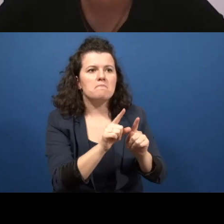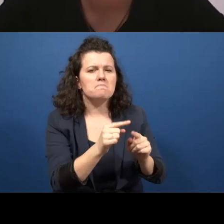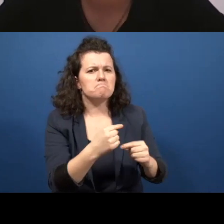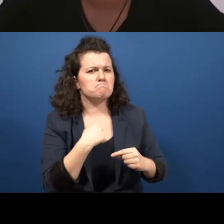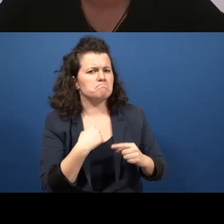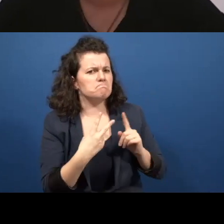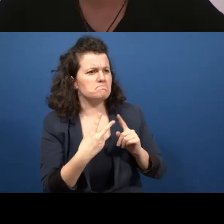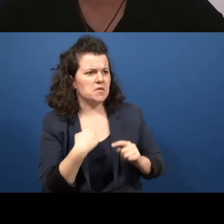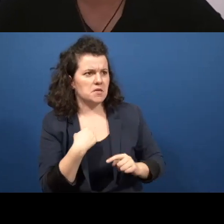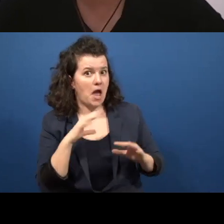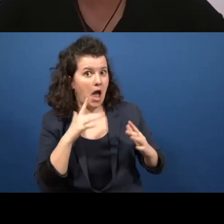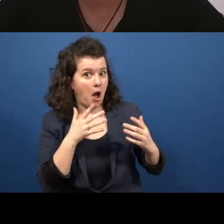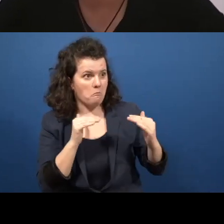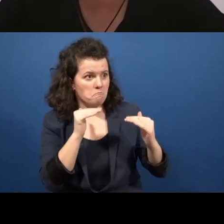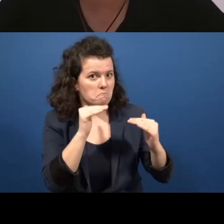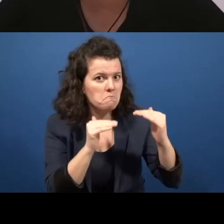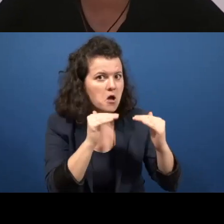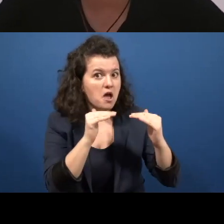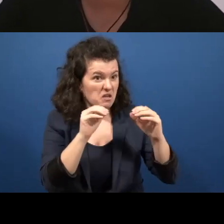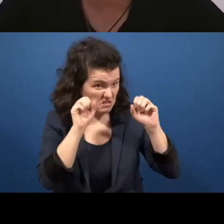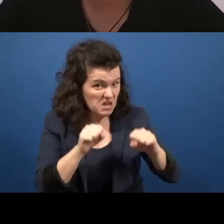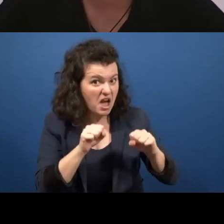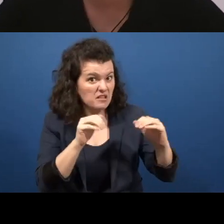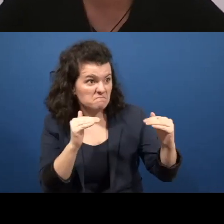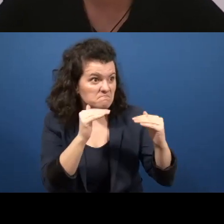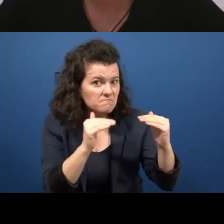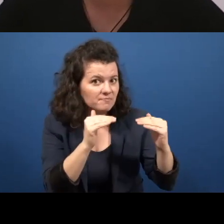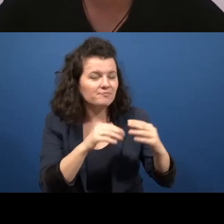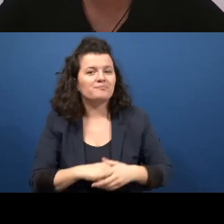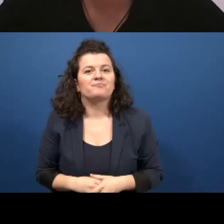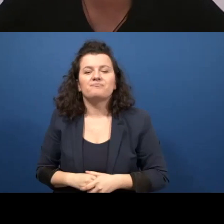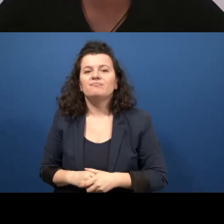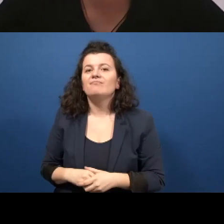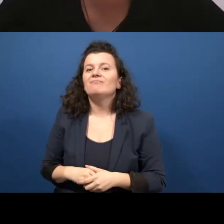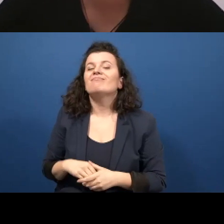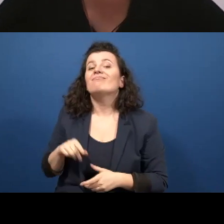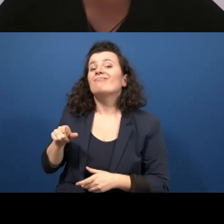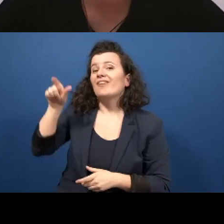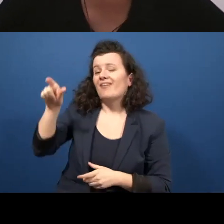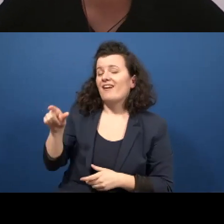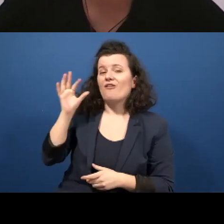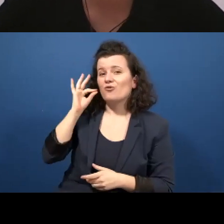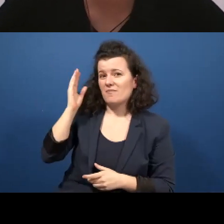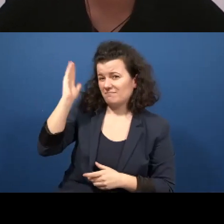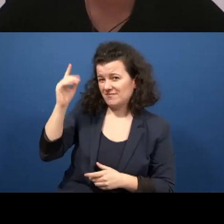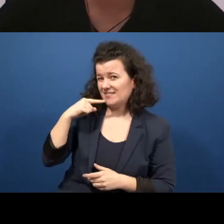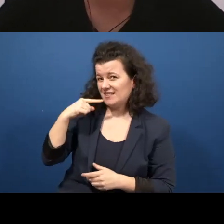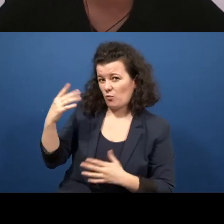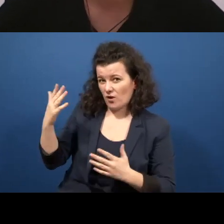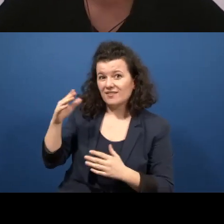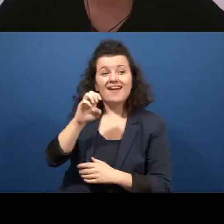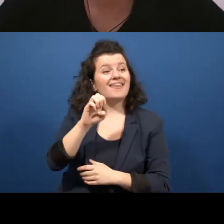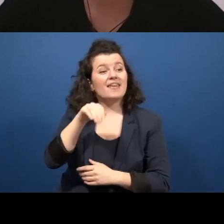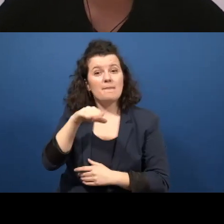Y y a mí lo que me llamó la atención es si yo podía formarme. Ildiko ya lo